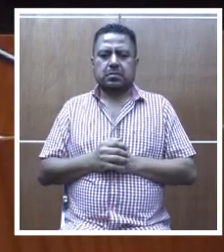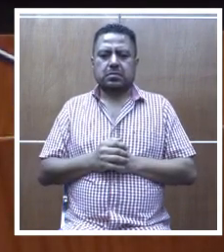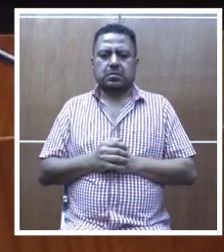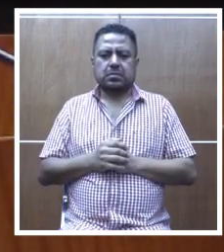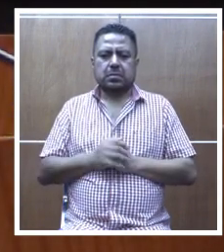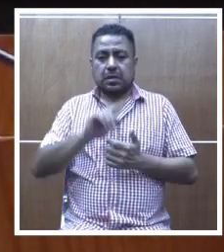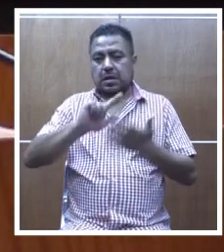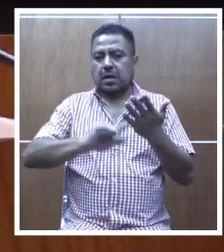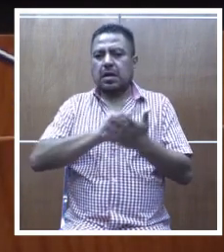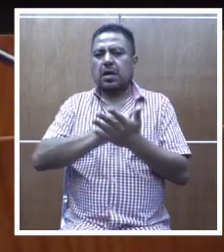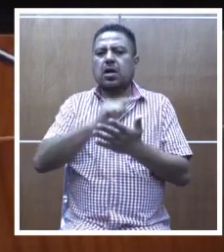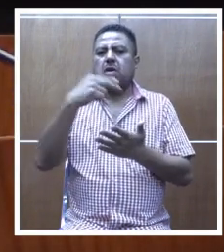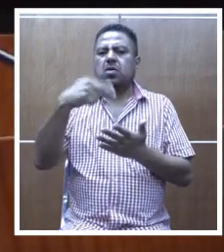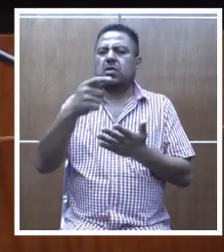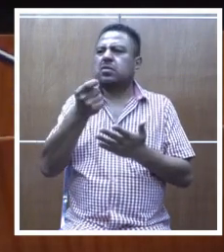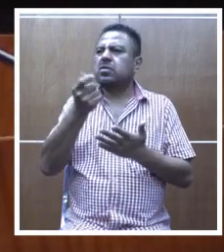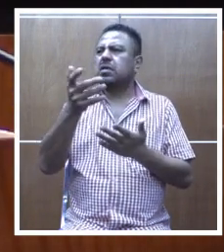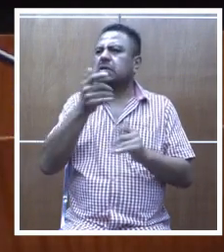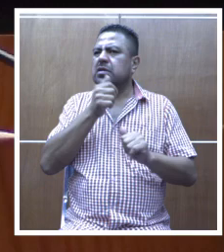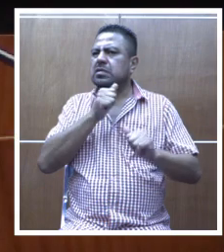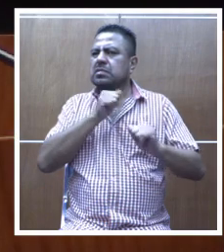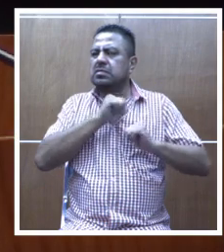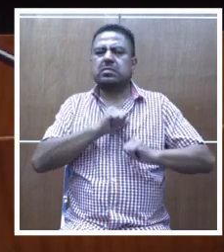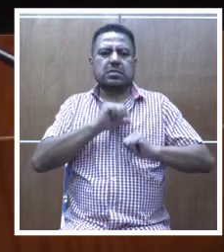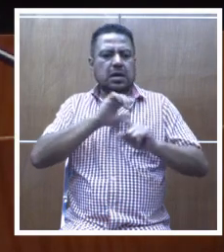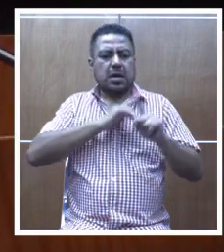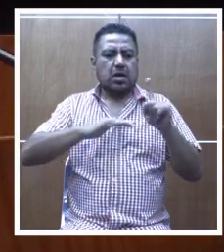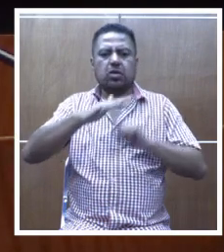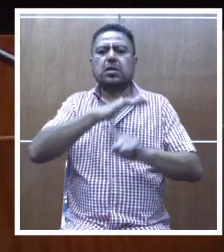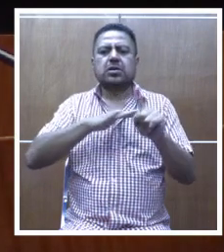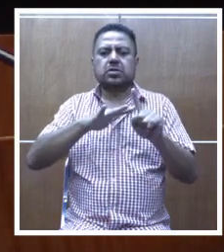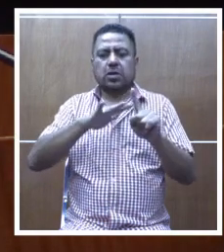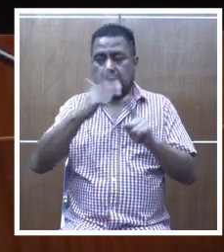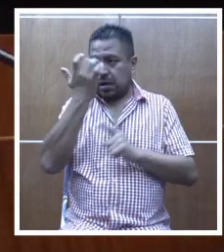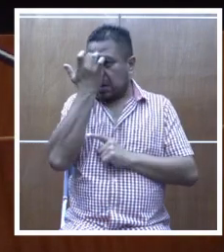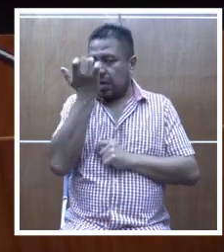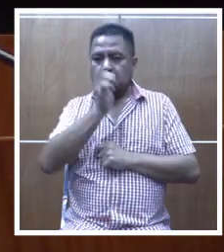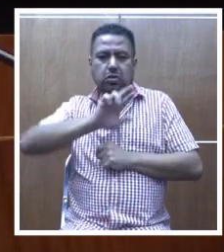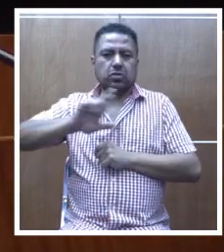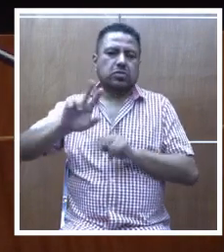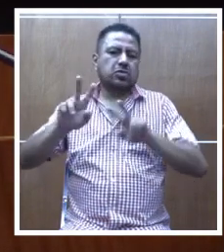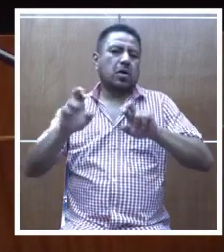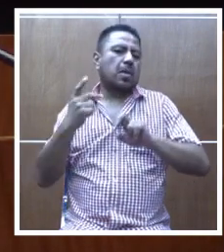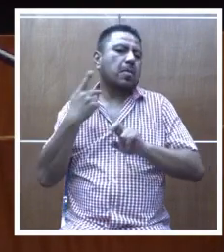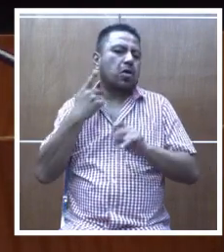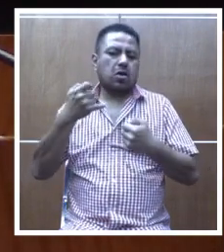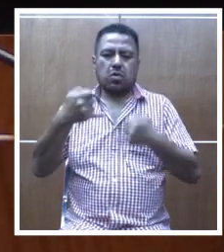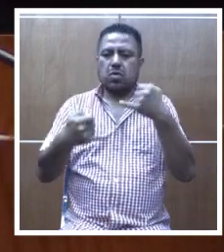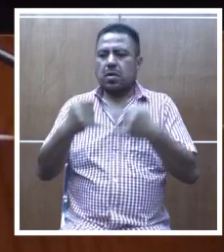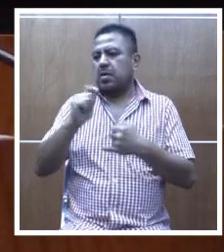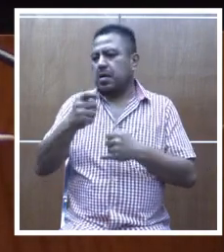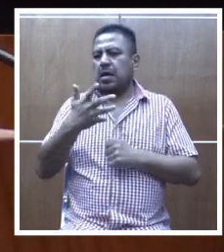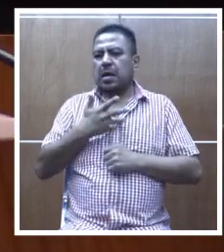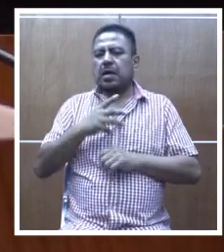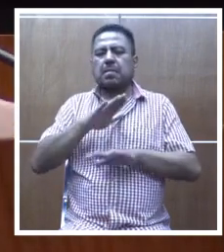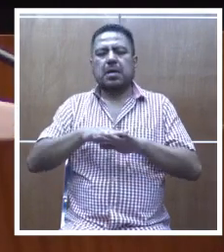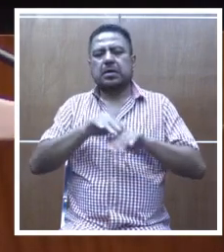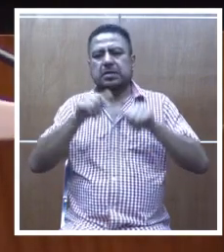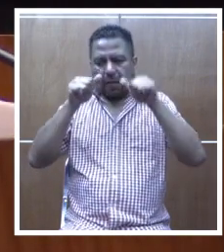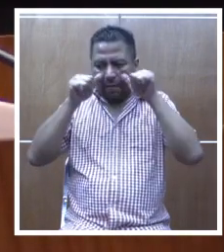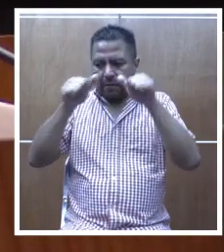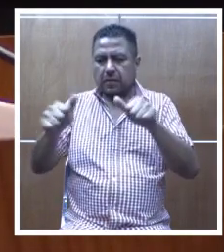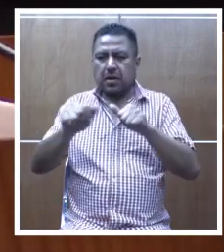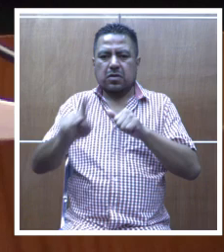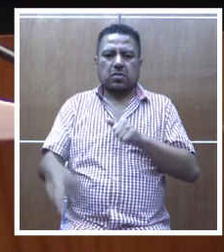La iniciativa lleva como principal contexto el reconocimiento que en materia política y jurídica existe como una deuda histórica con